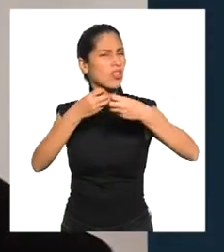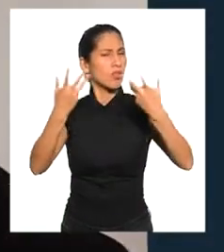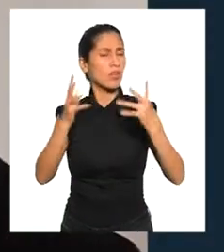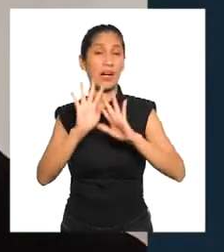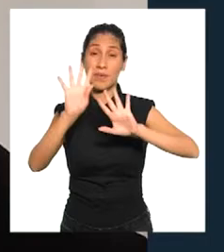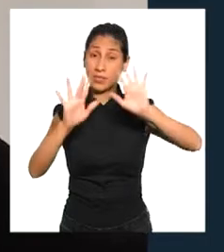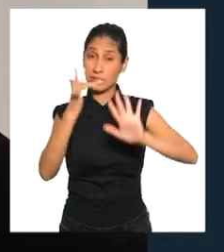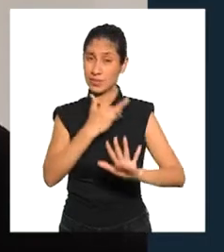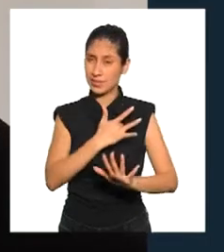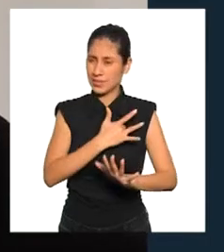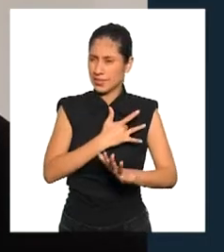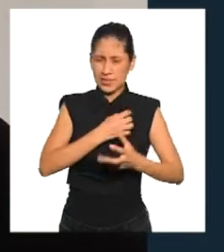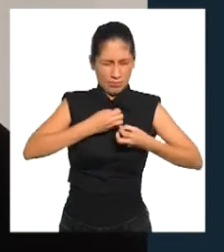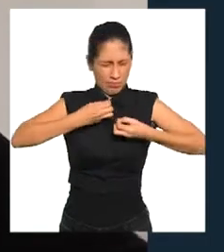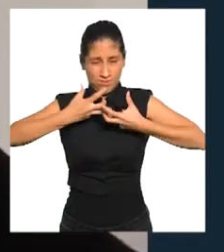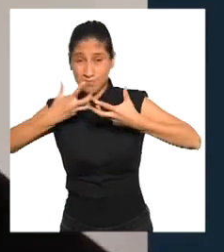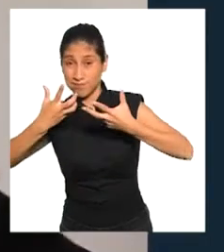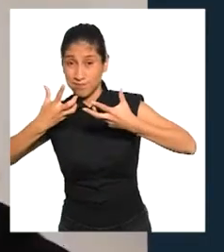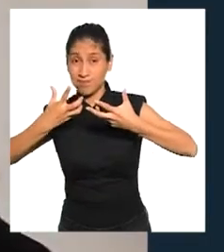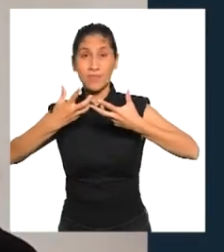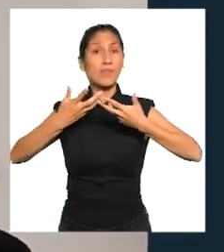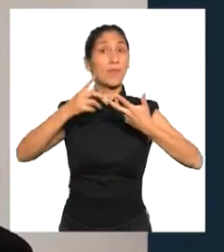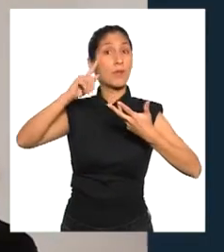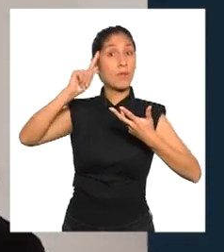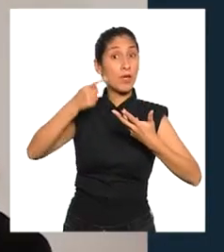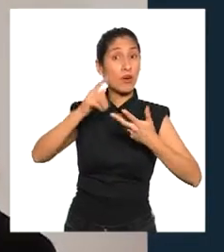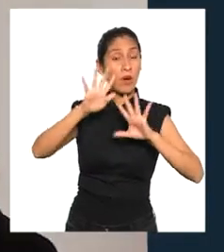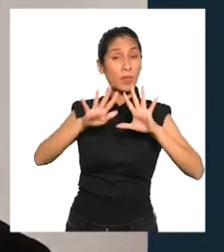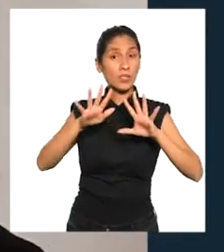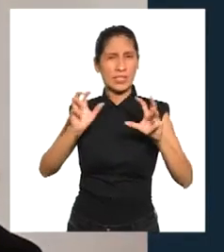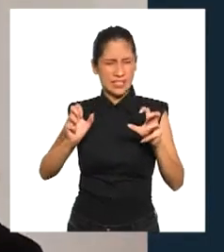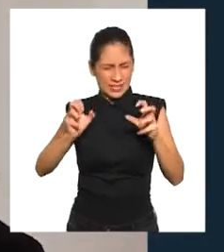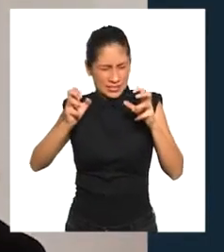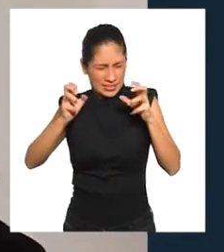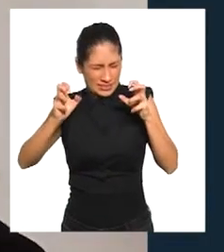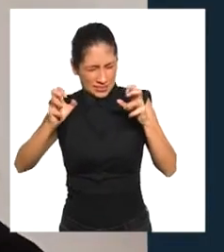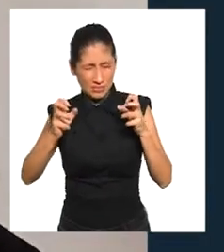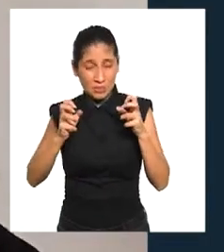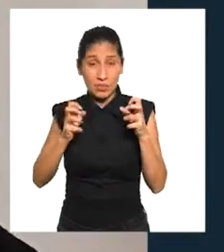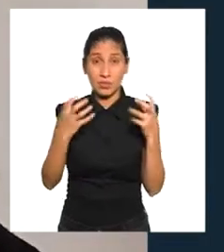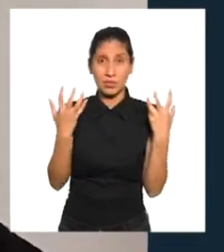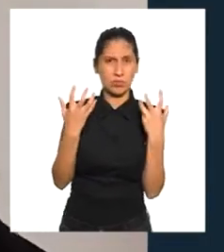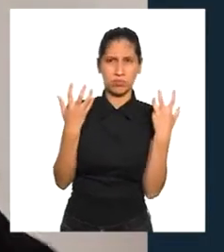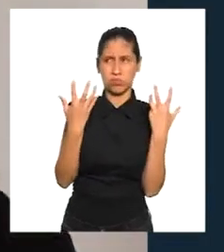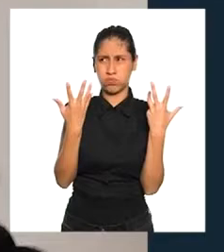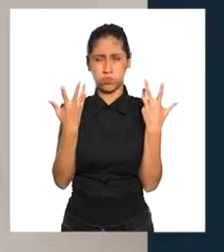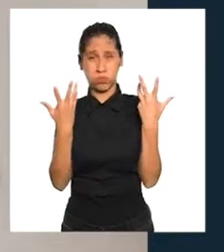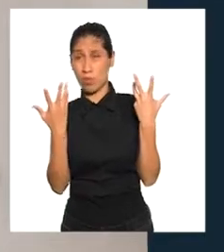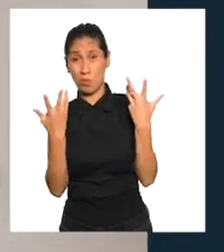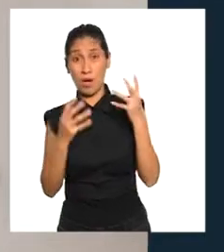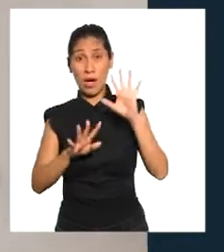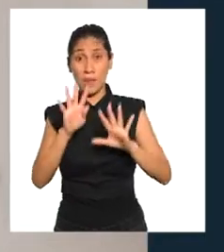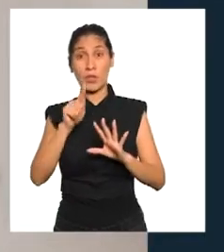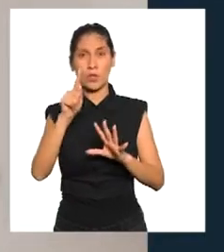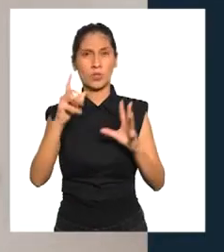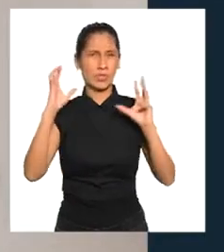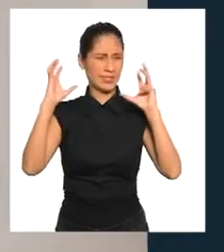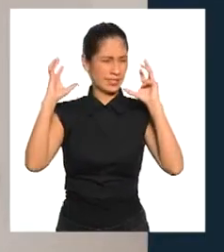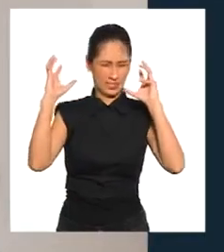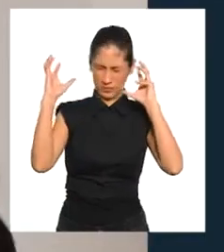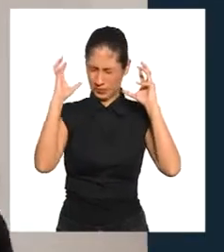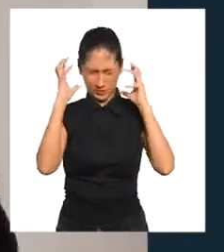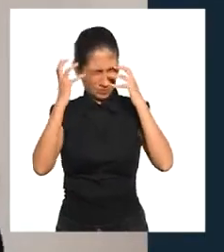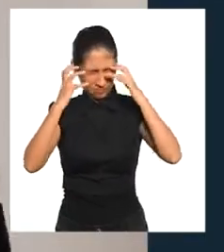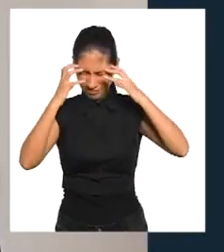desborda, lo primero que sentimos es miedo a perder el control. Es muy común que cuando estés muy cargado y sientas